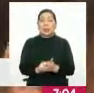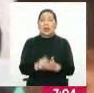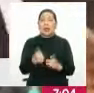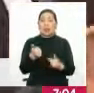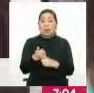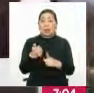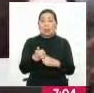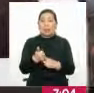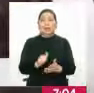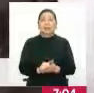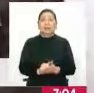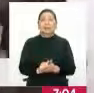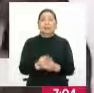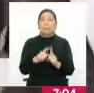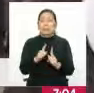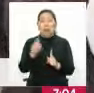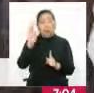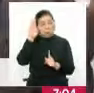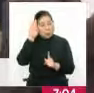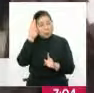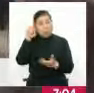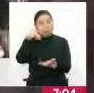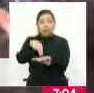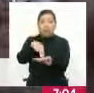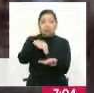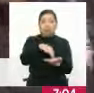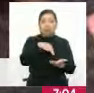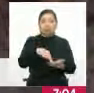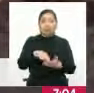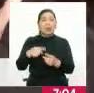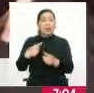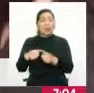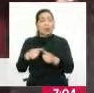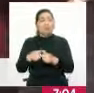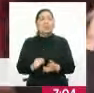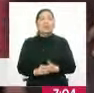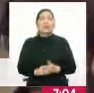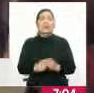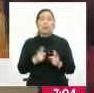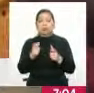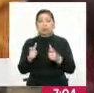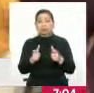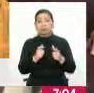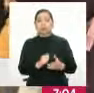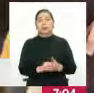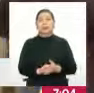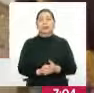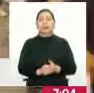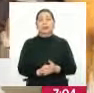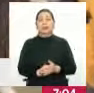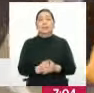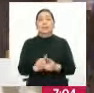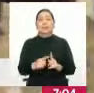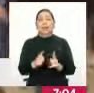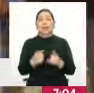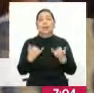hecho pues efectivos policiales de las diversas unidades, está incluso la